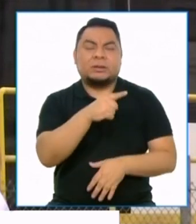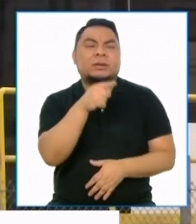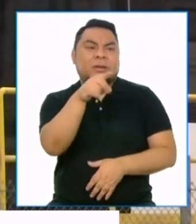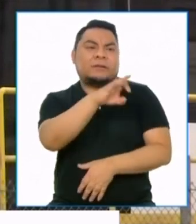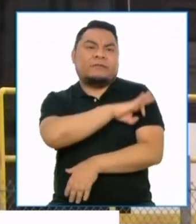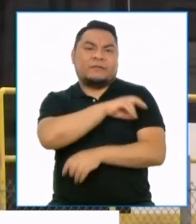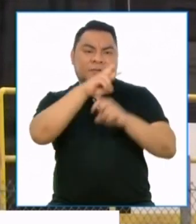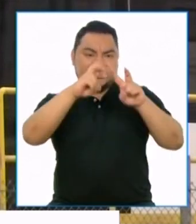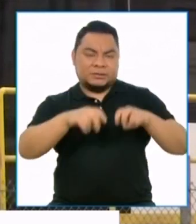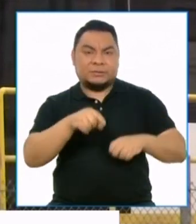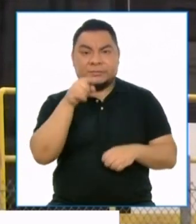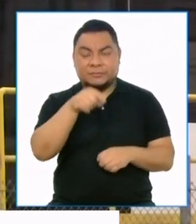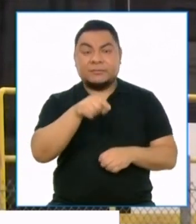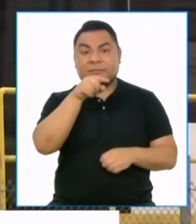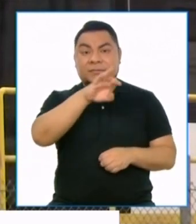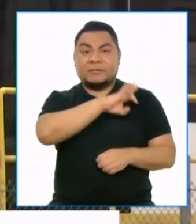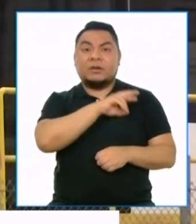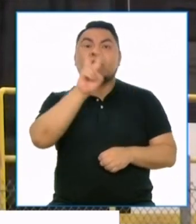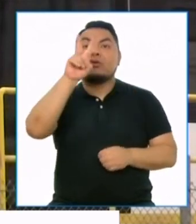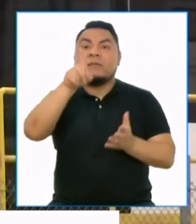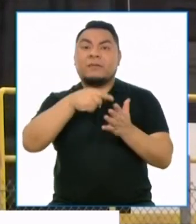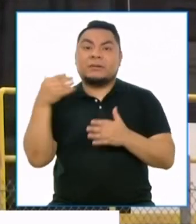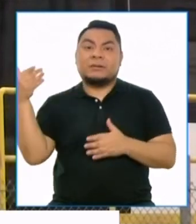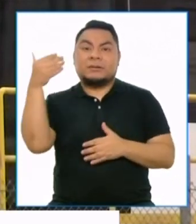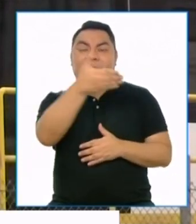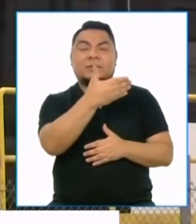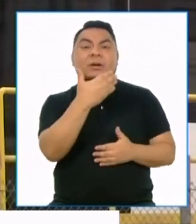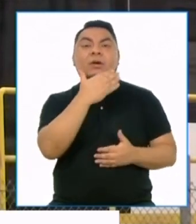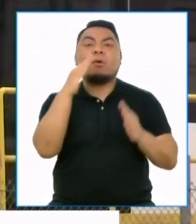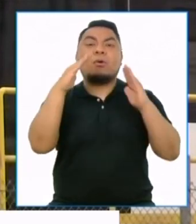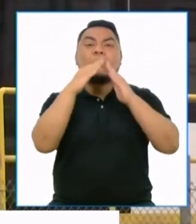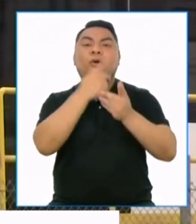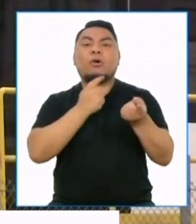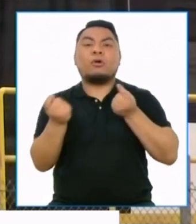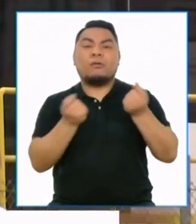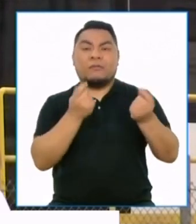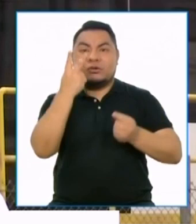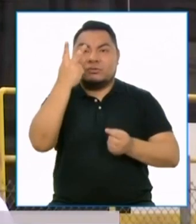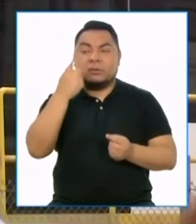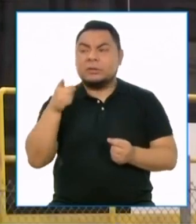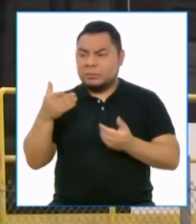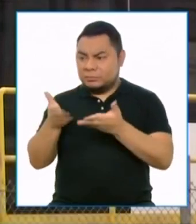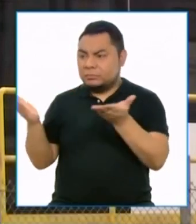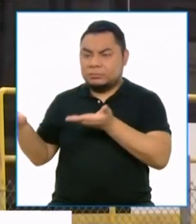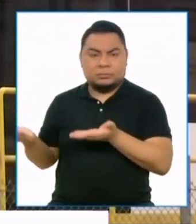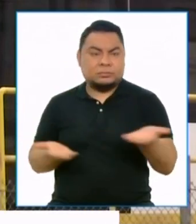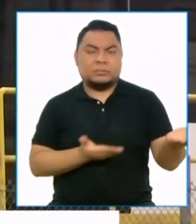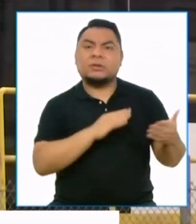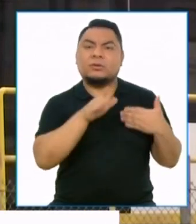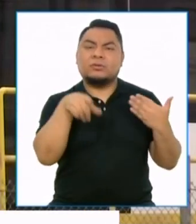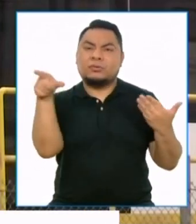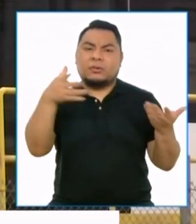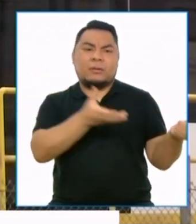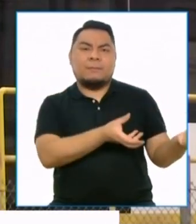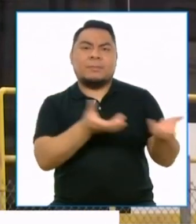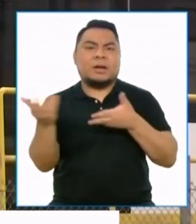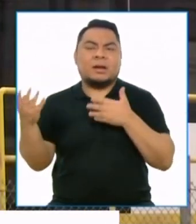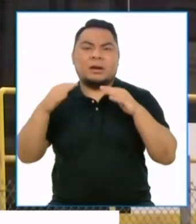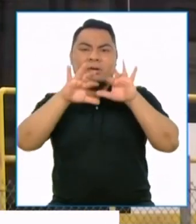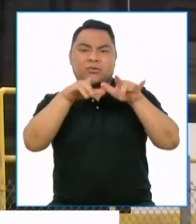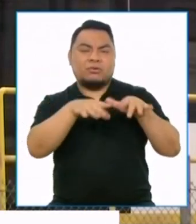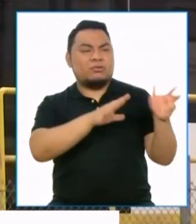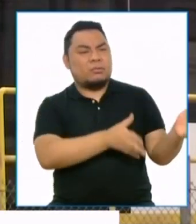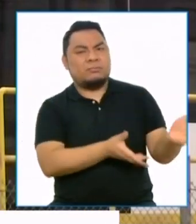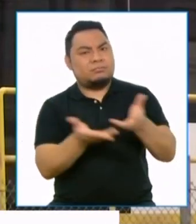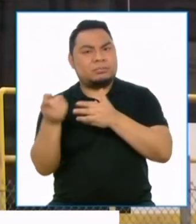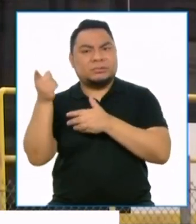dos oportunidades se le ha dado absolutamente toda la información. Los que están en investigación, que han tenido relación con el